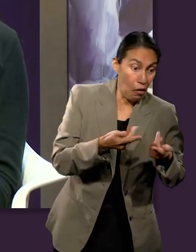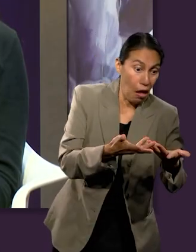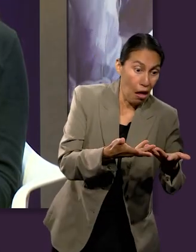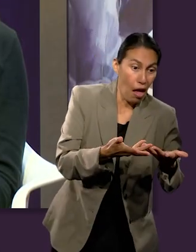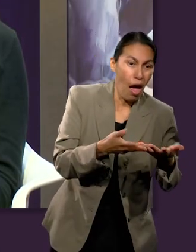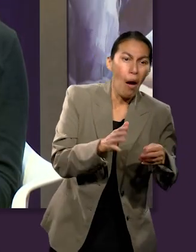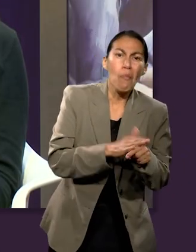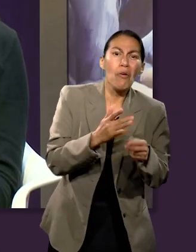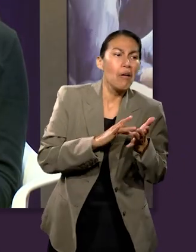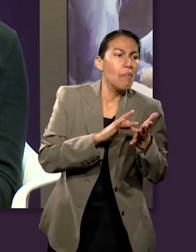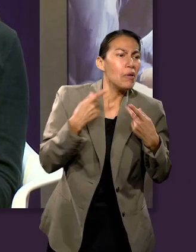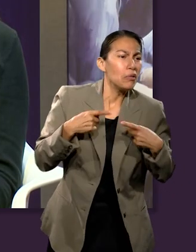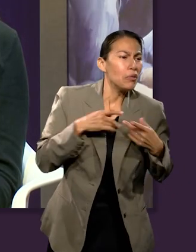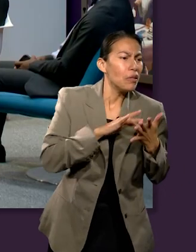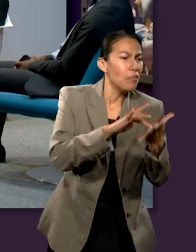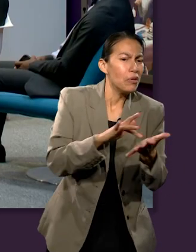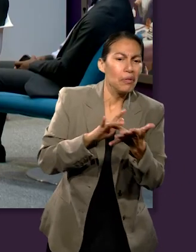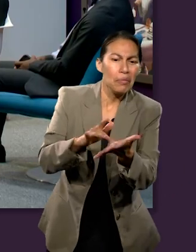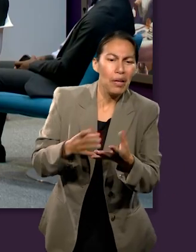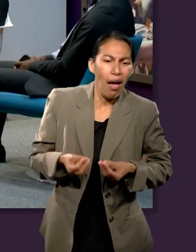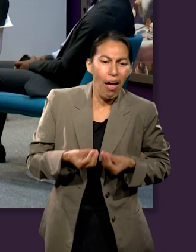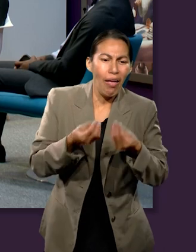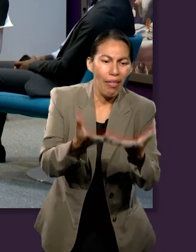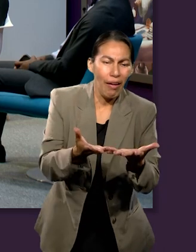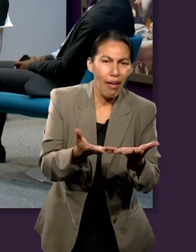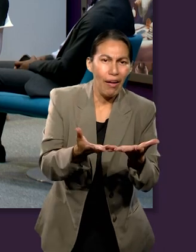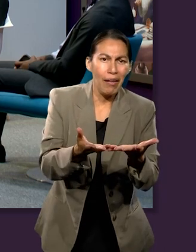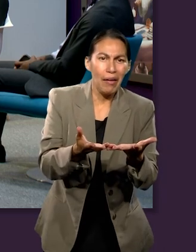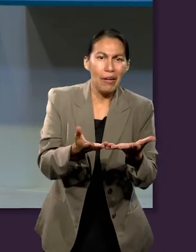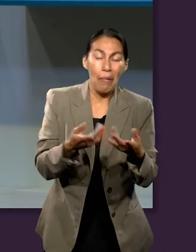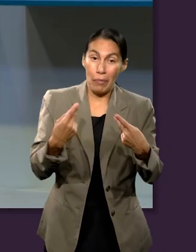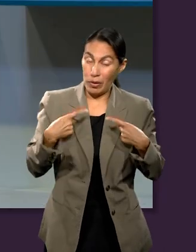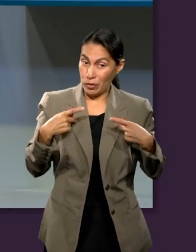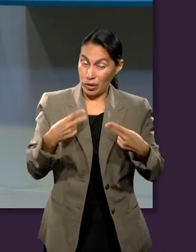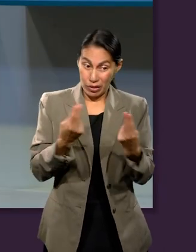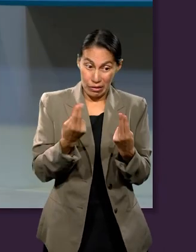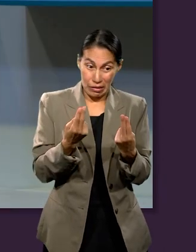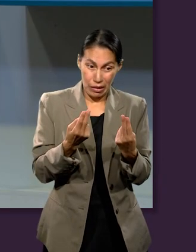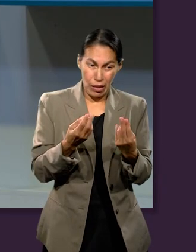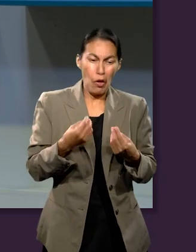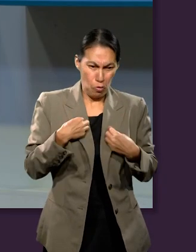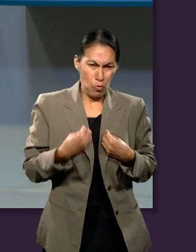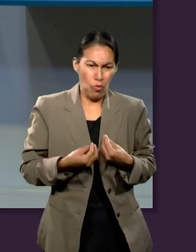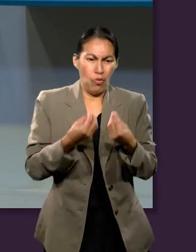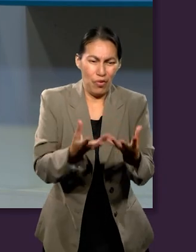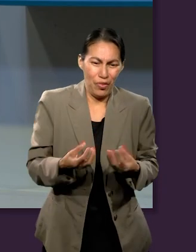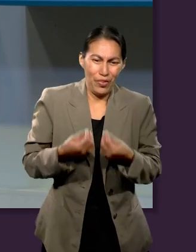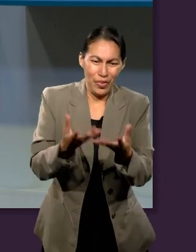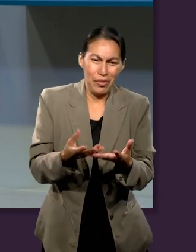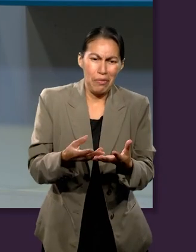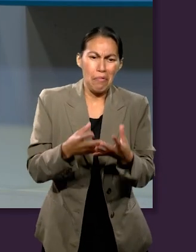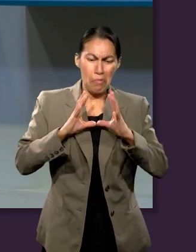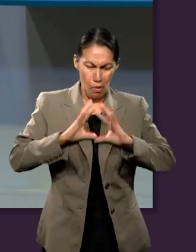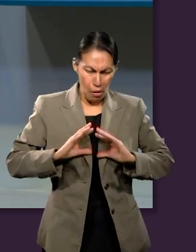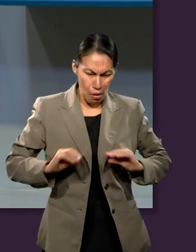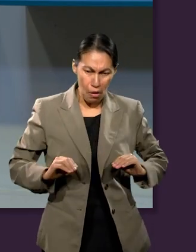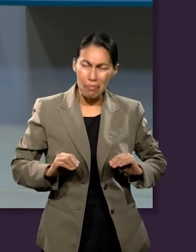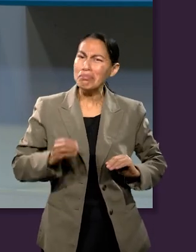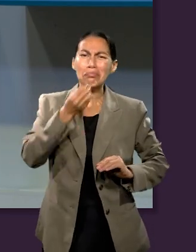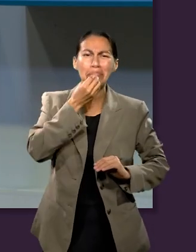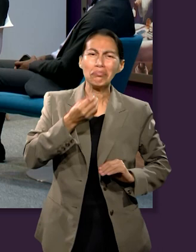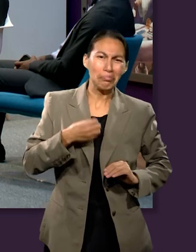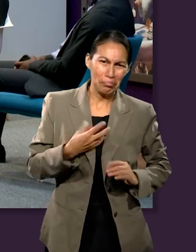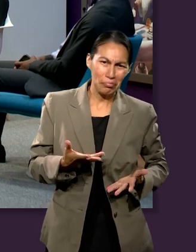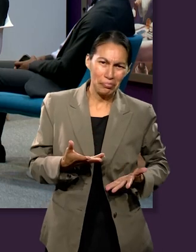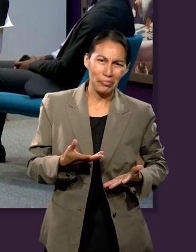sin nada sabemos que tenemos todo porque tenemos o servimos si estamos del lado del Rey de Reyes y